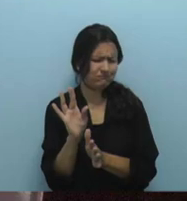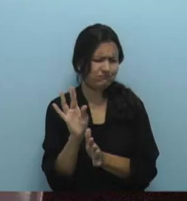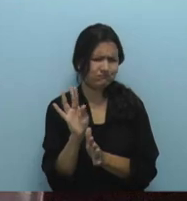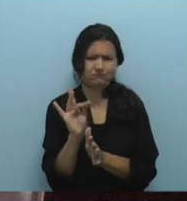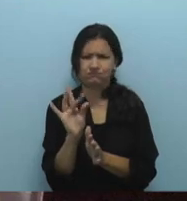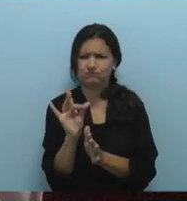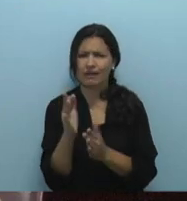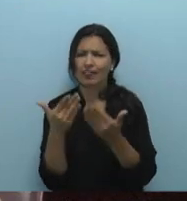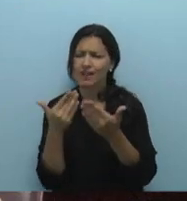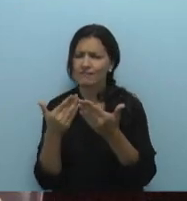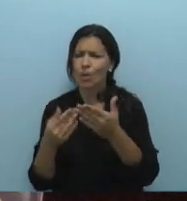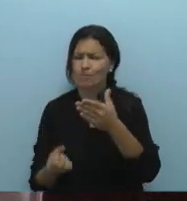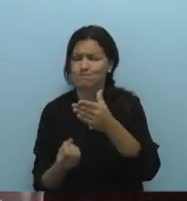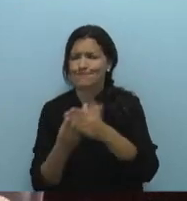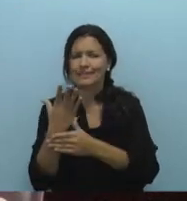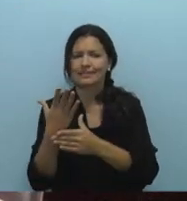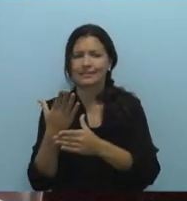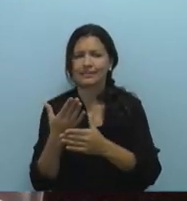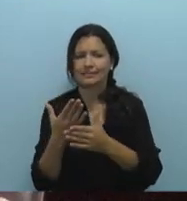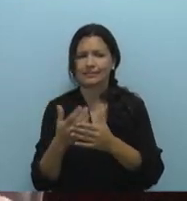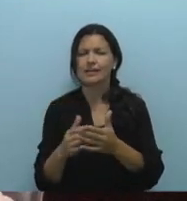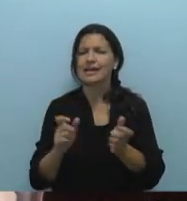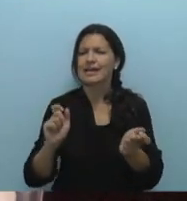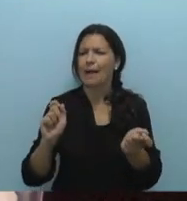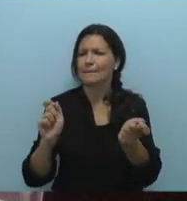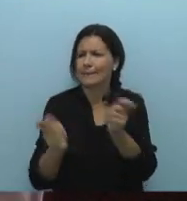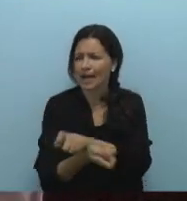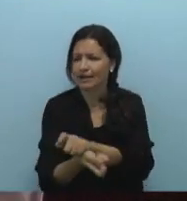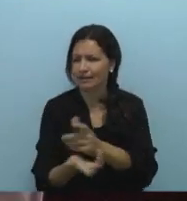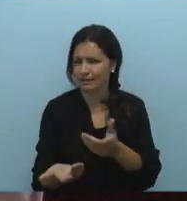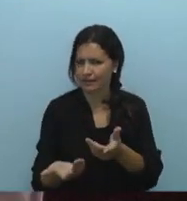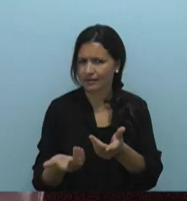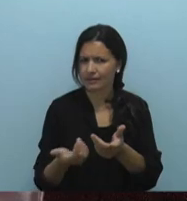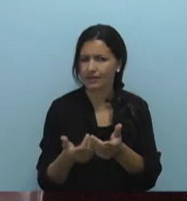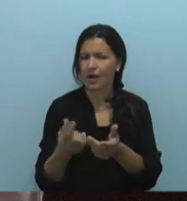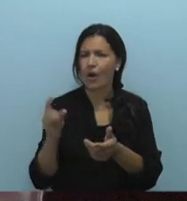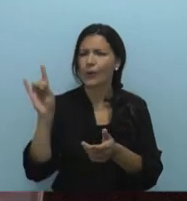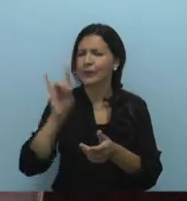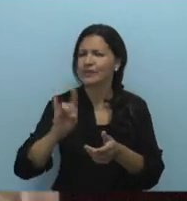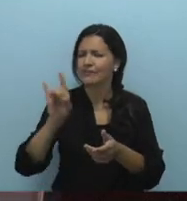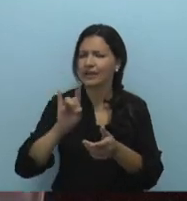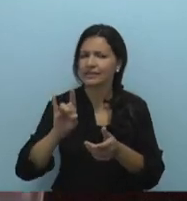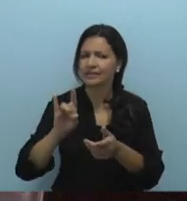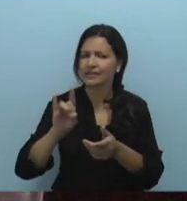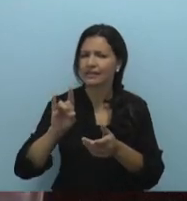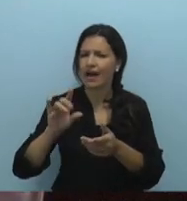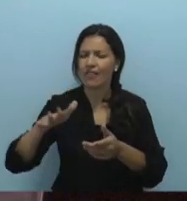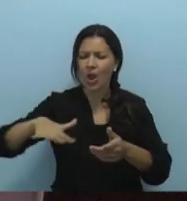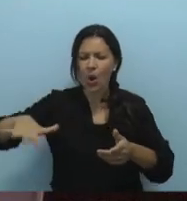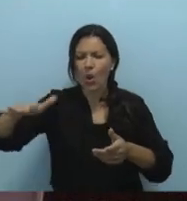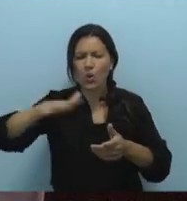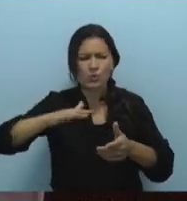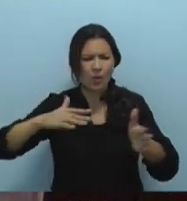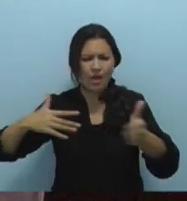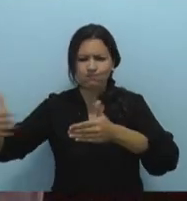también lo que costó darle esa vuelta y ese giro que convirtió a las universidades en un abrigo y un